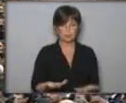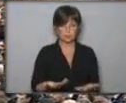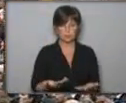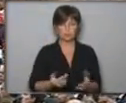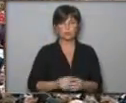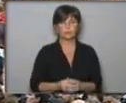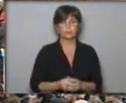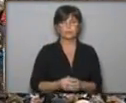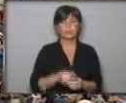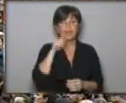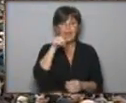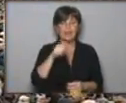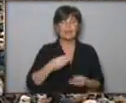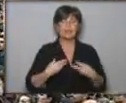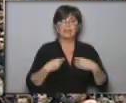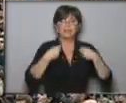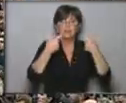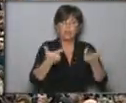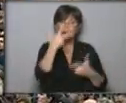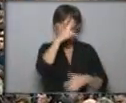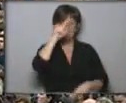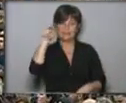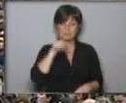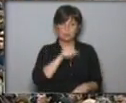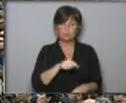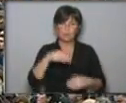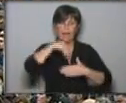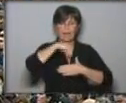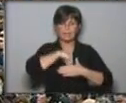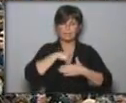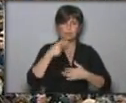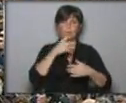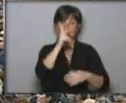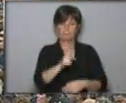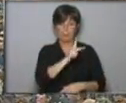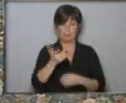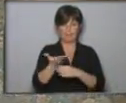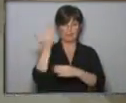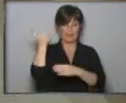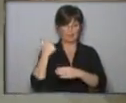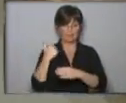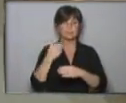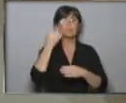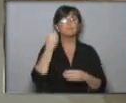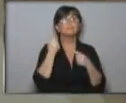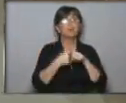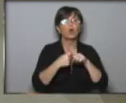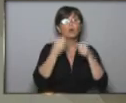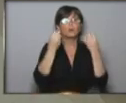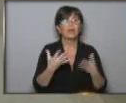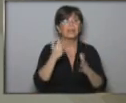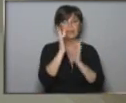Él inspiró la decisión de Benedicto XVI por el bien de la Iglesia y